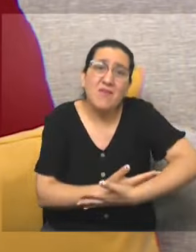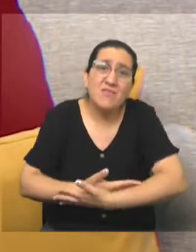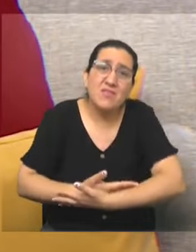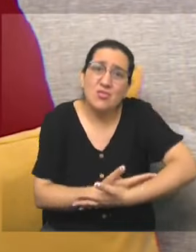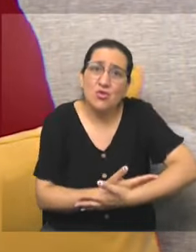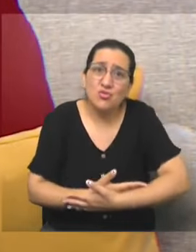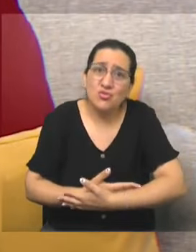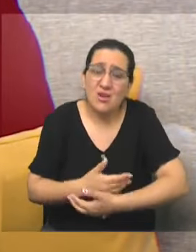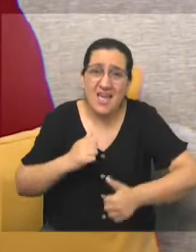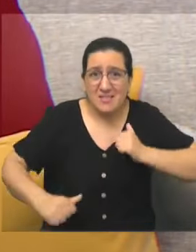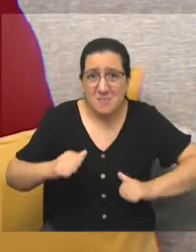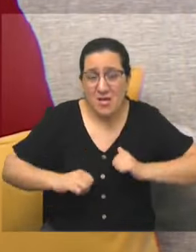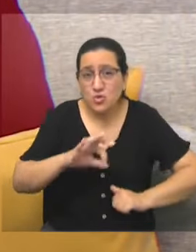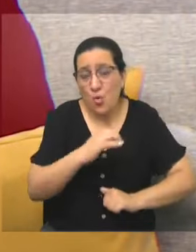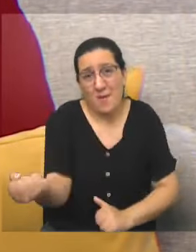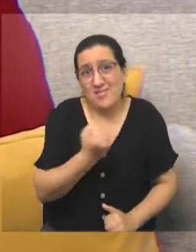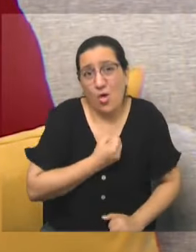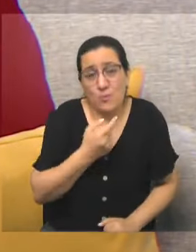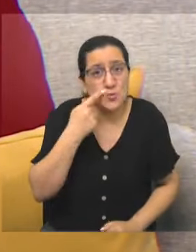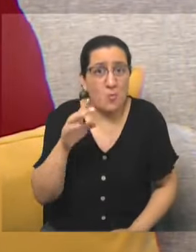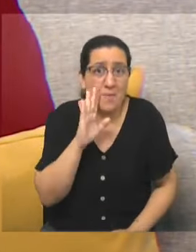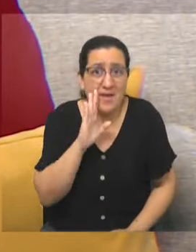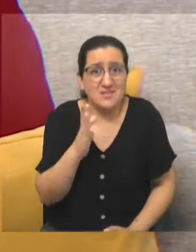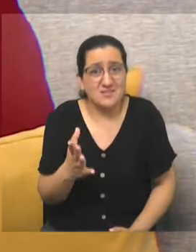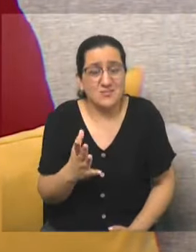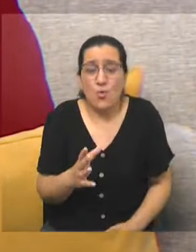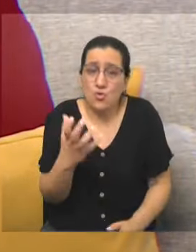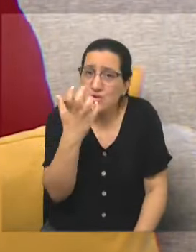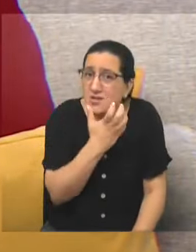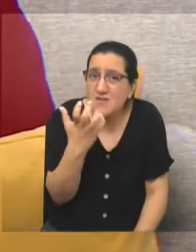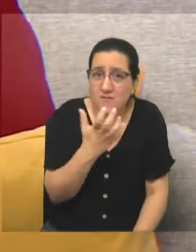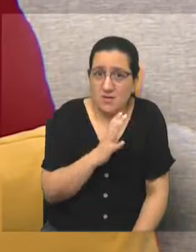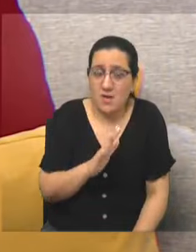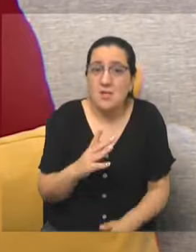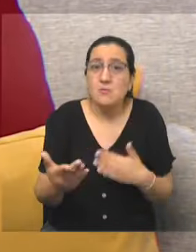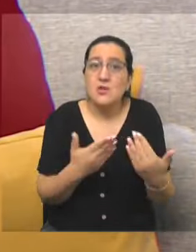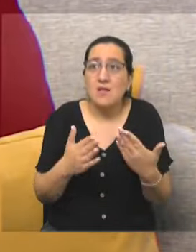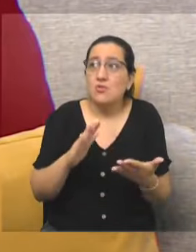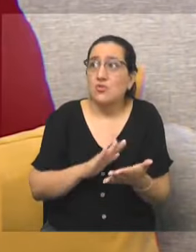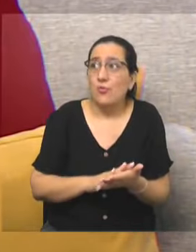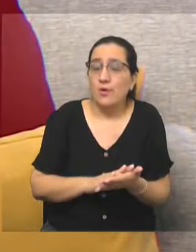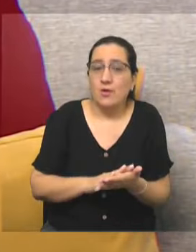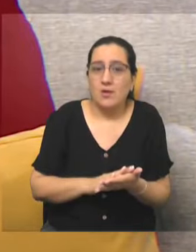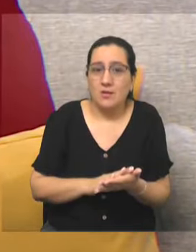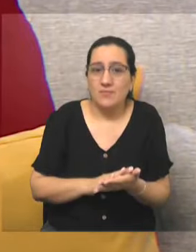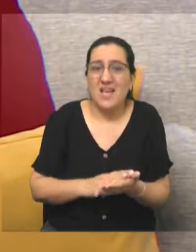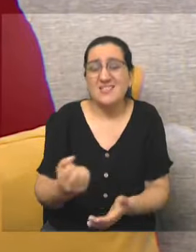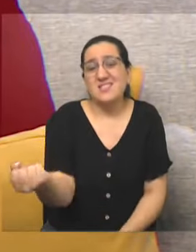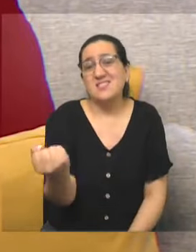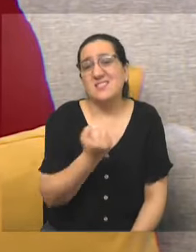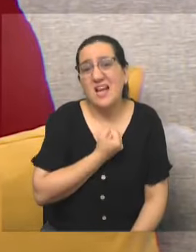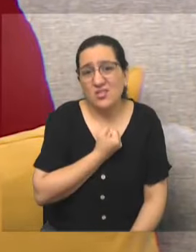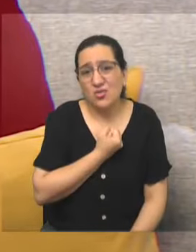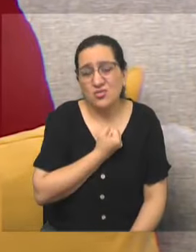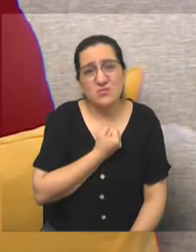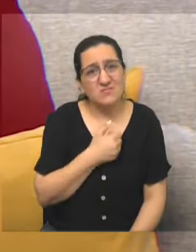padres, o sea, asesinados por sus propios padres, de maneras muy crueles, por otra parte. Estamos hablando de asesinatos a sangre